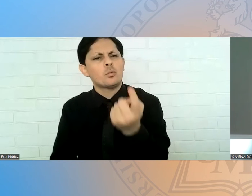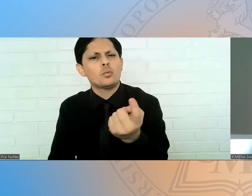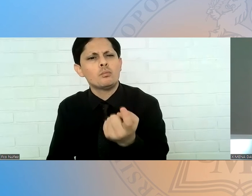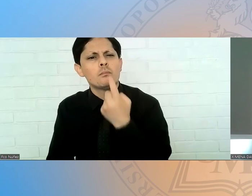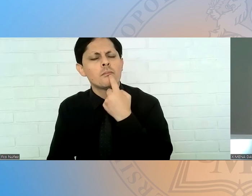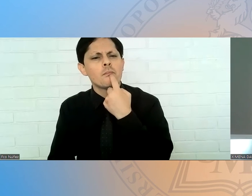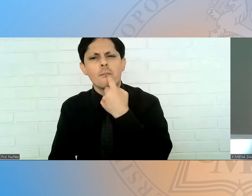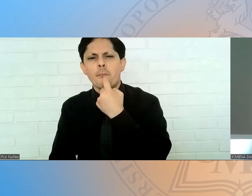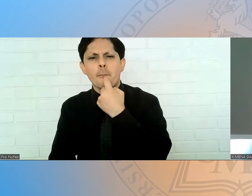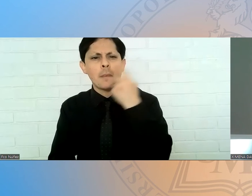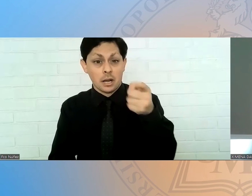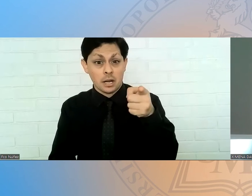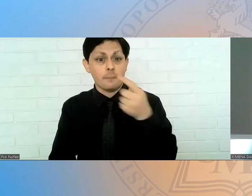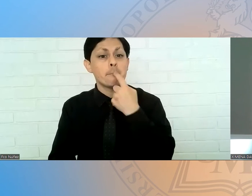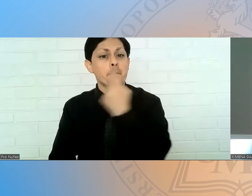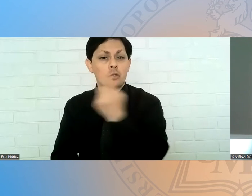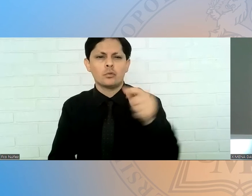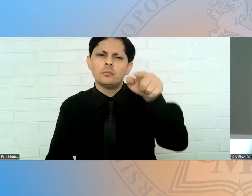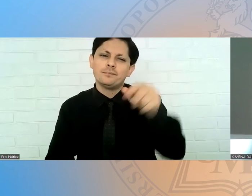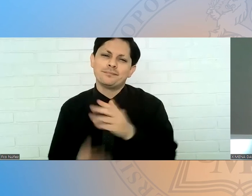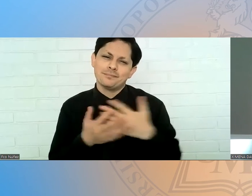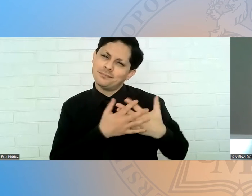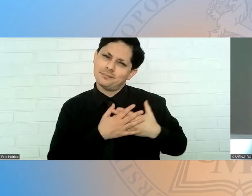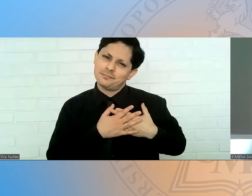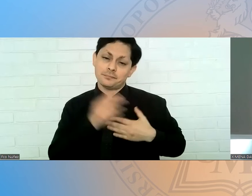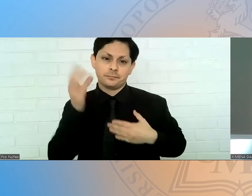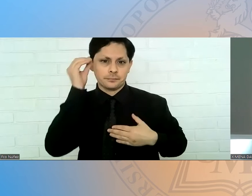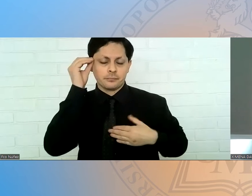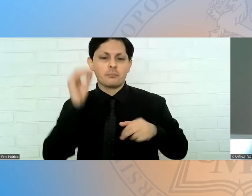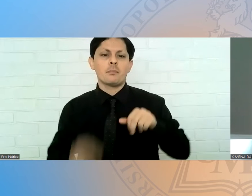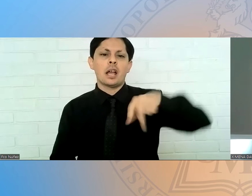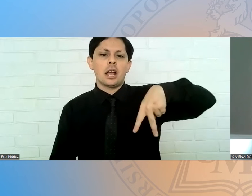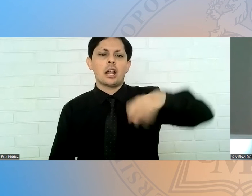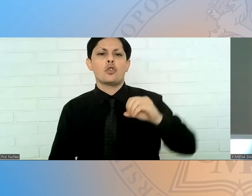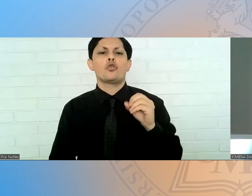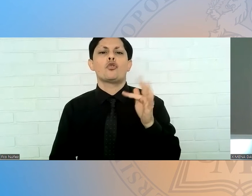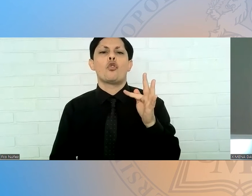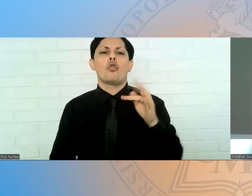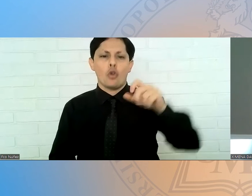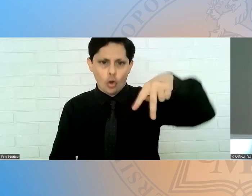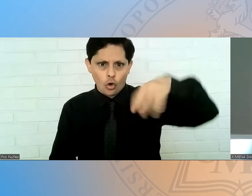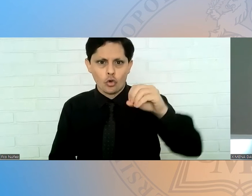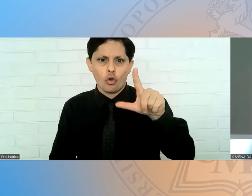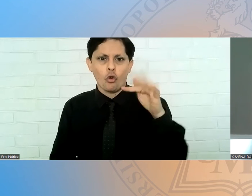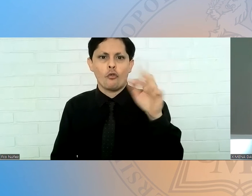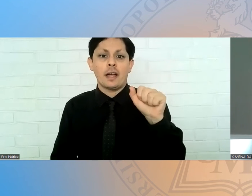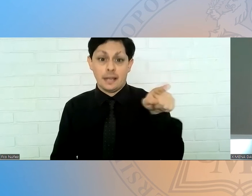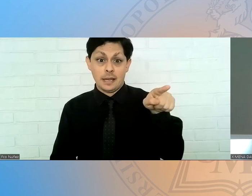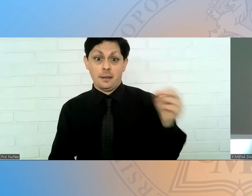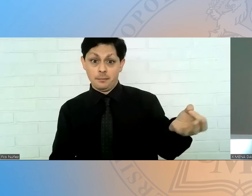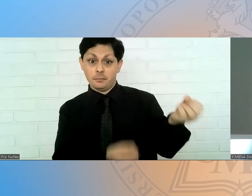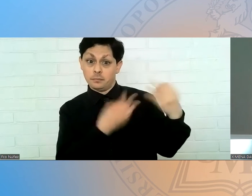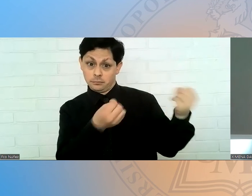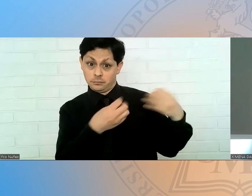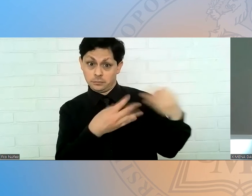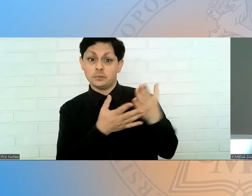especialmente a Nolfa, que la recuerdo con mucho cariño. Mi base es de la Universidad Metropolitana, y ya no me hizo clases, pero la recuerdo con